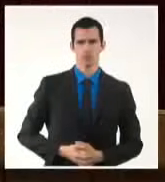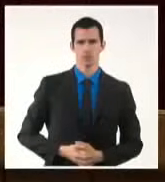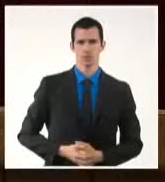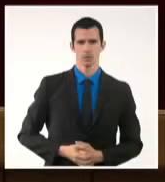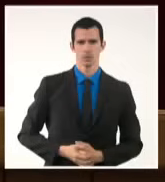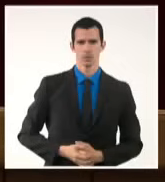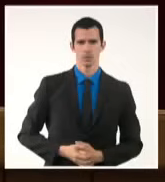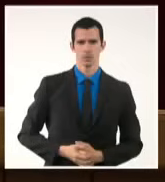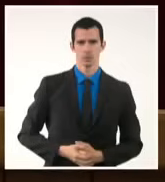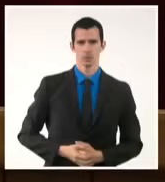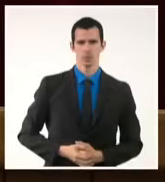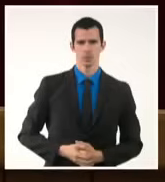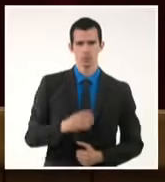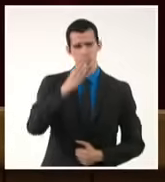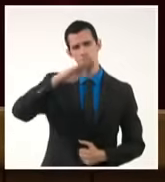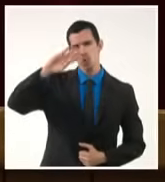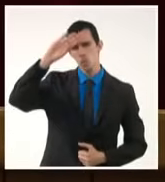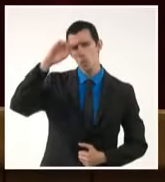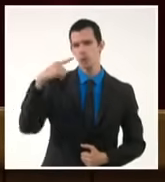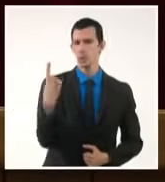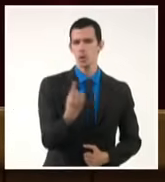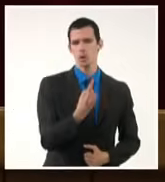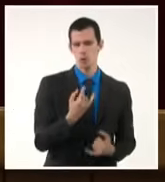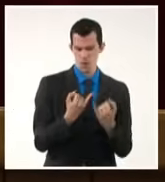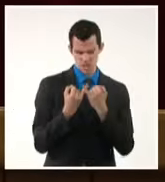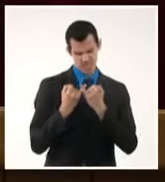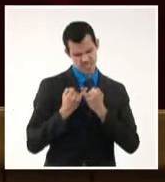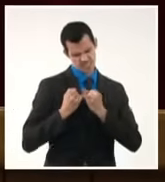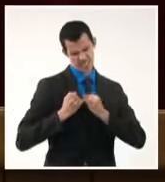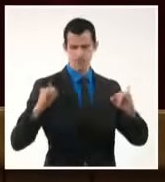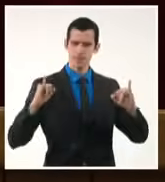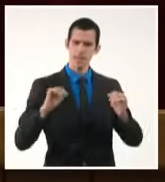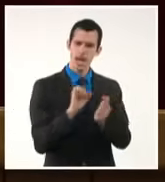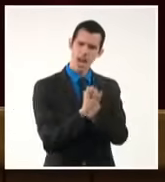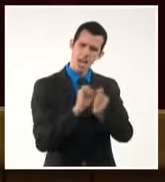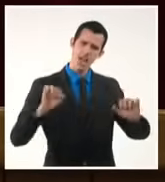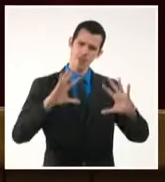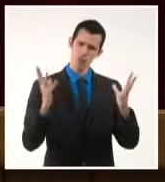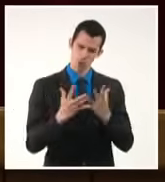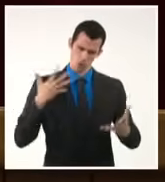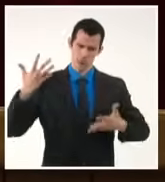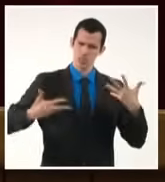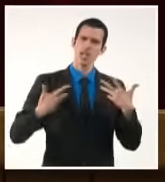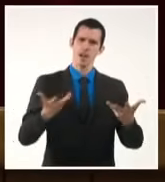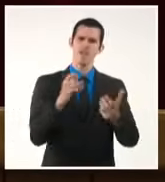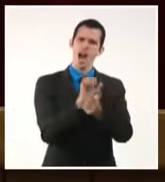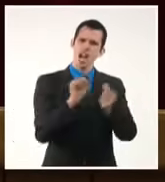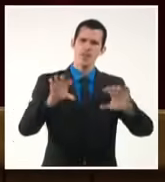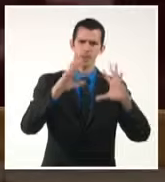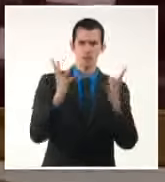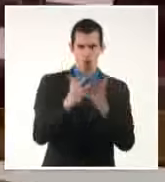Vamos a celebrar nuestra independencia, nuestra soberanía y nuestra libertad.